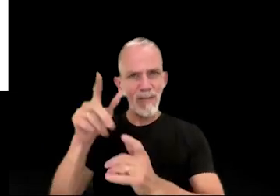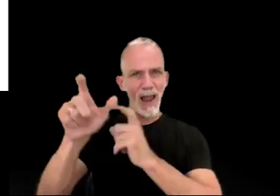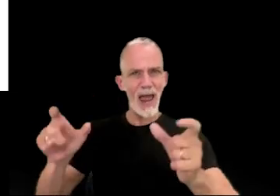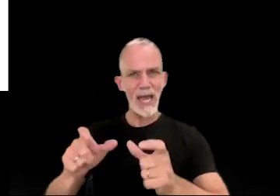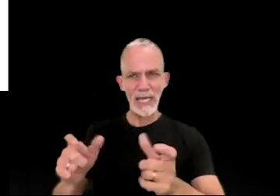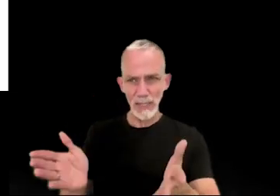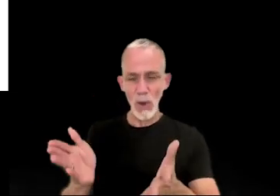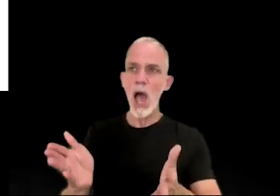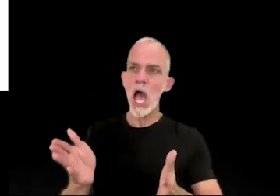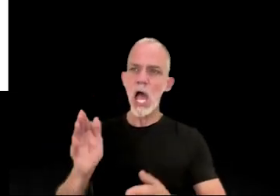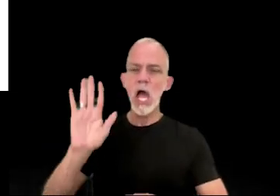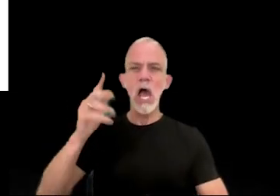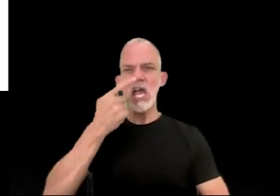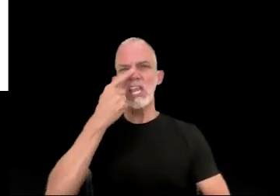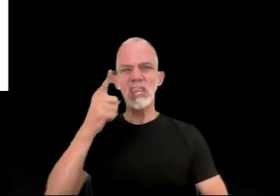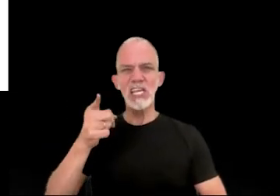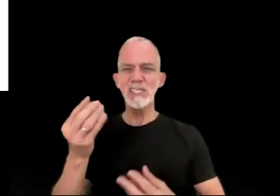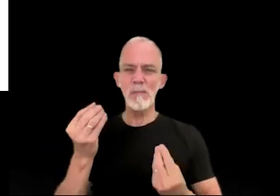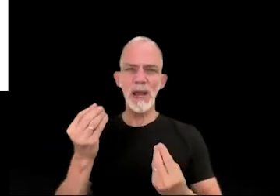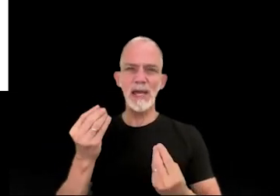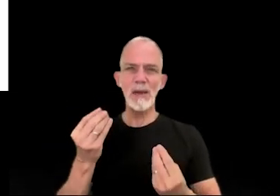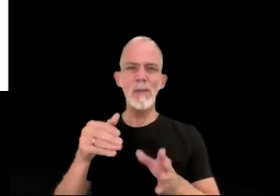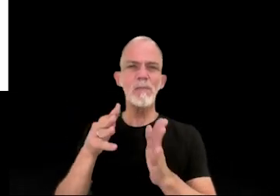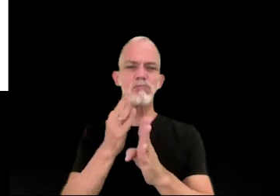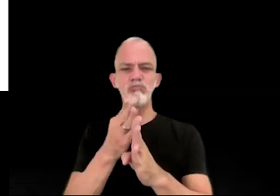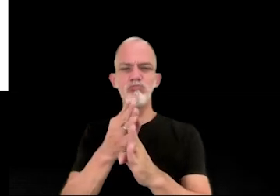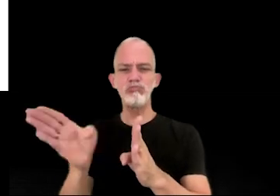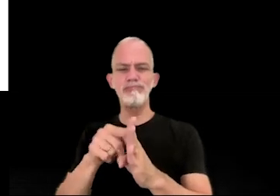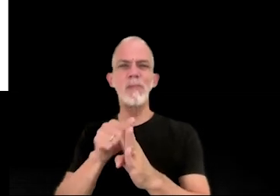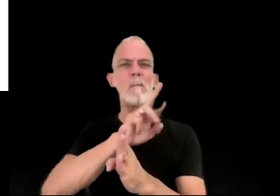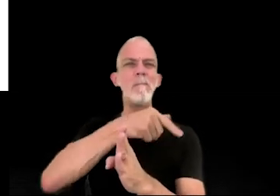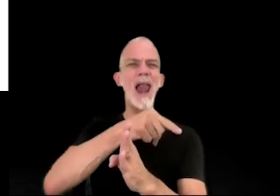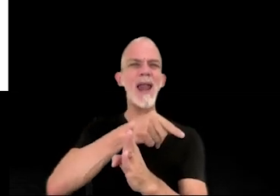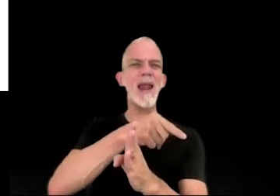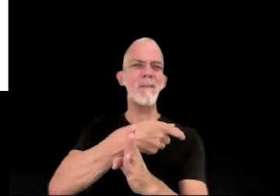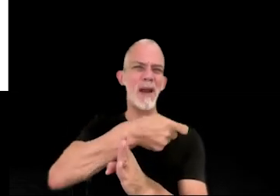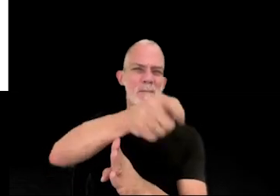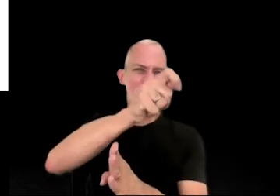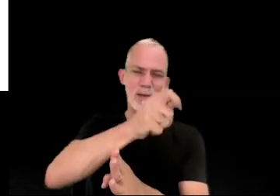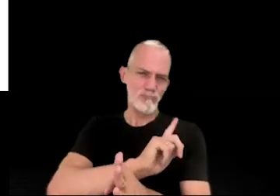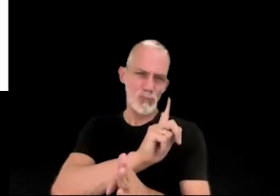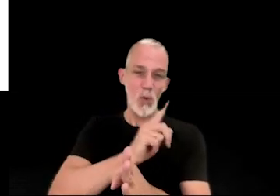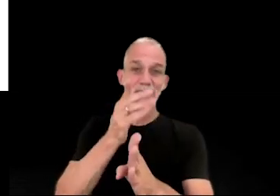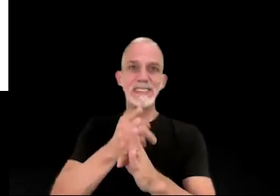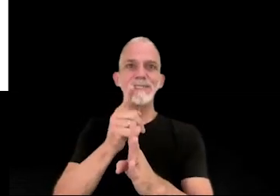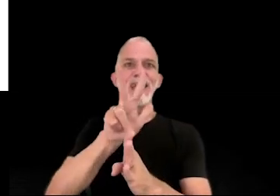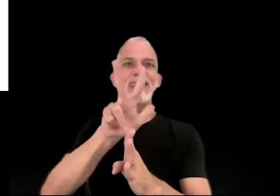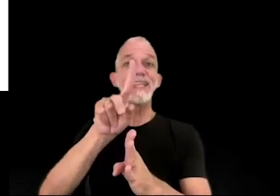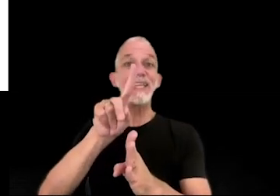principio, para distinguir lo que es la moratoria de otro tipo de planes de facilidades de pago. Pero esta fecha es crucial, porque esta